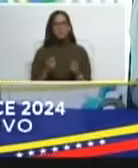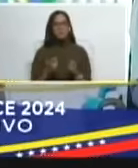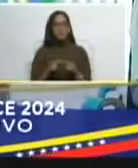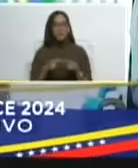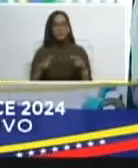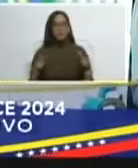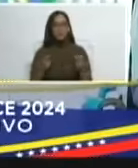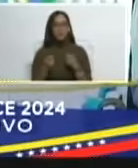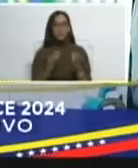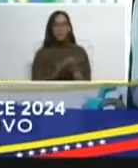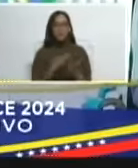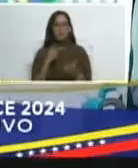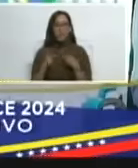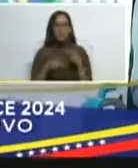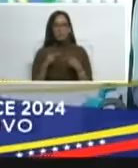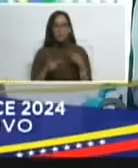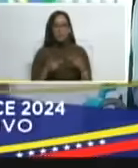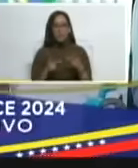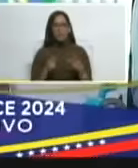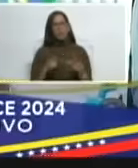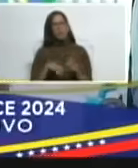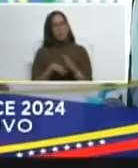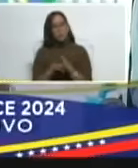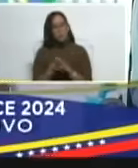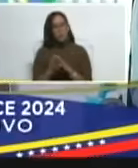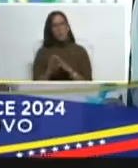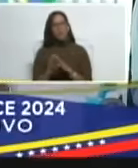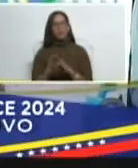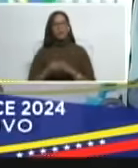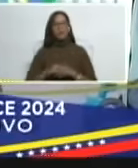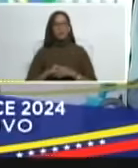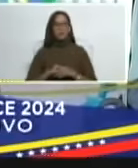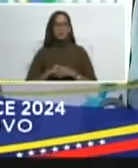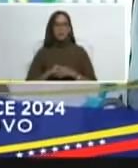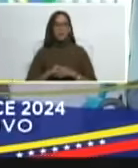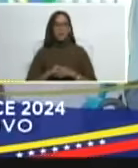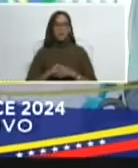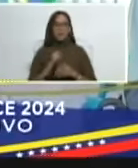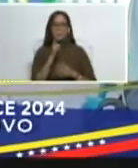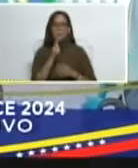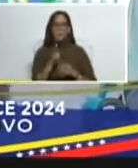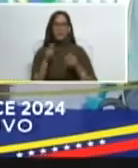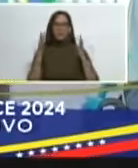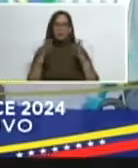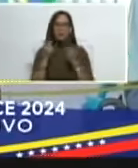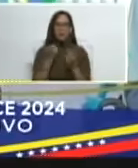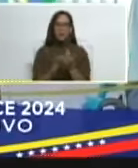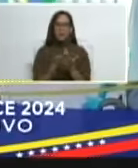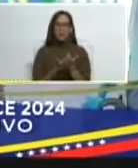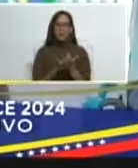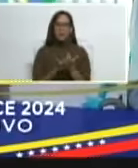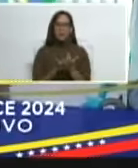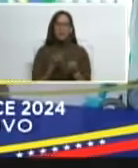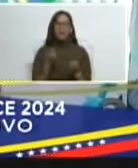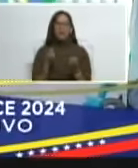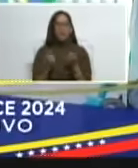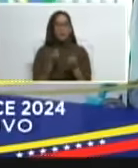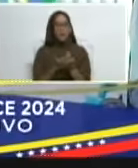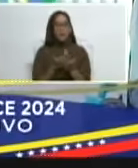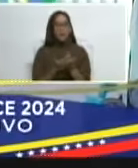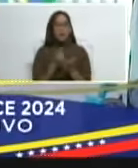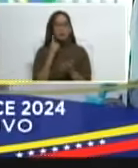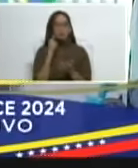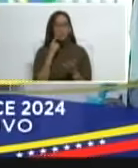económico productivo. Me voy a mi ámbito, a mi malformación, los economistas. Los economistas acostumbran